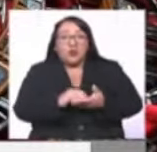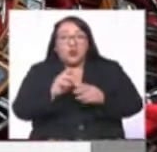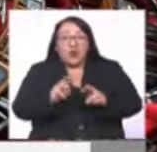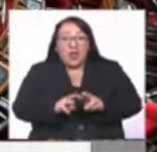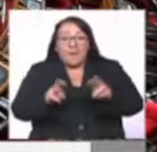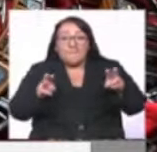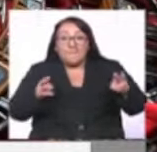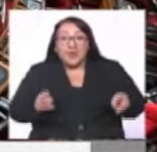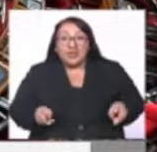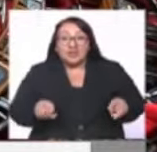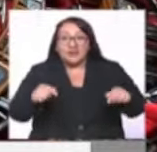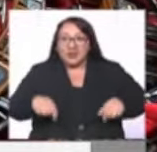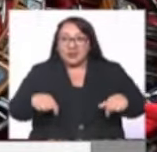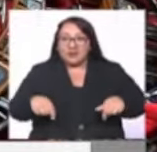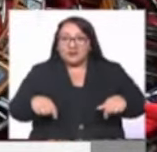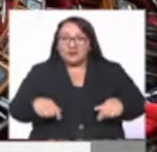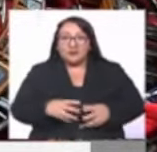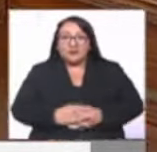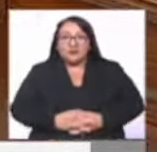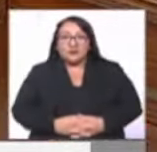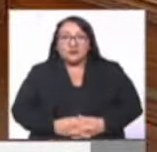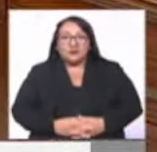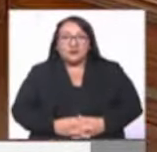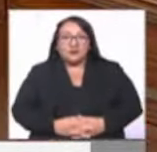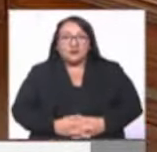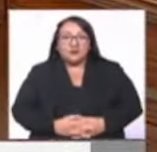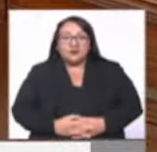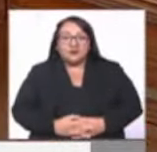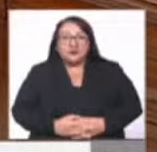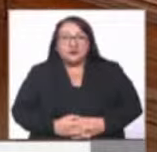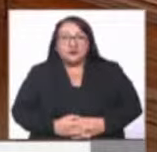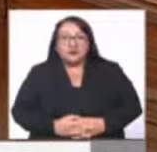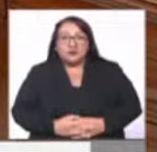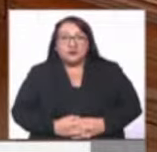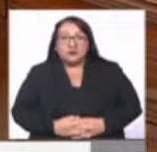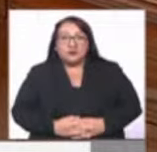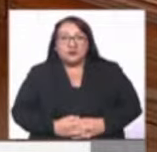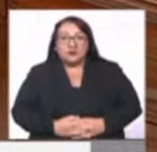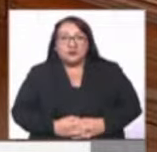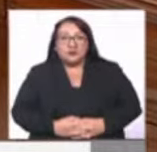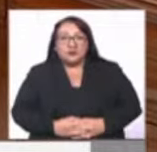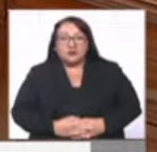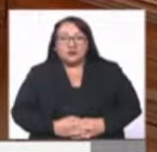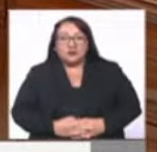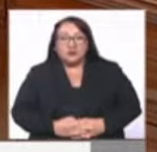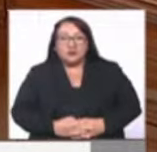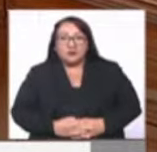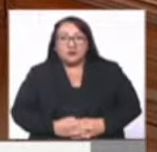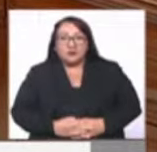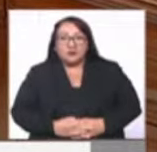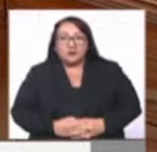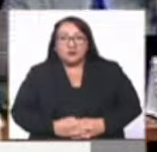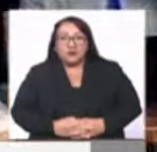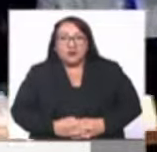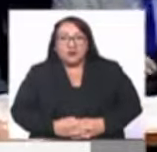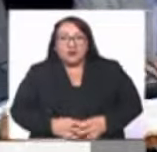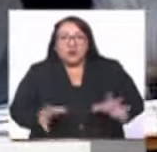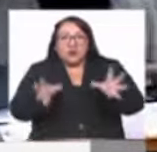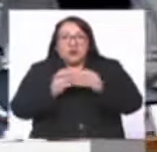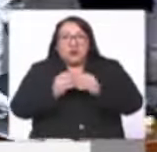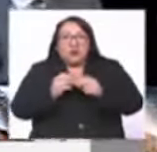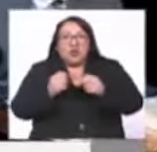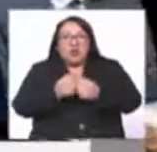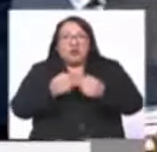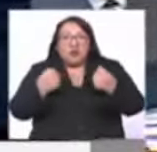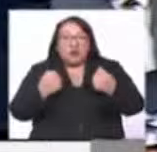mesa aquí en la parte central en una de las puertas junto a las puertas del hemiciclo principal de